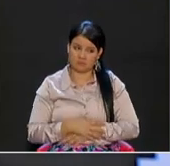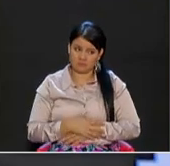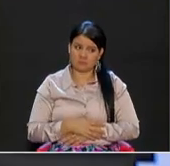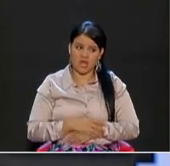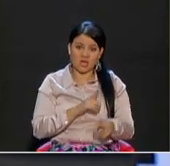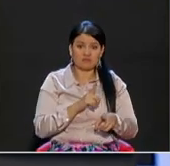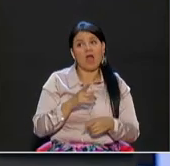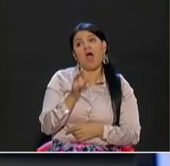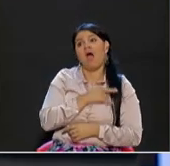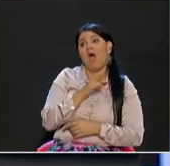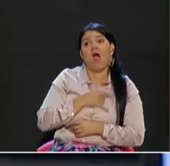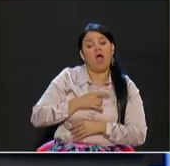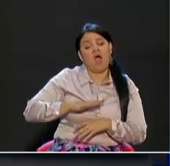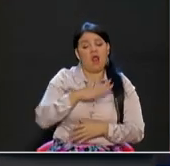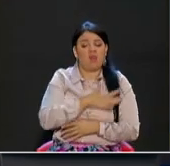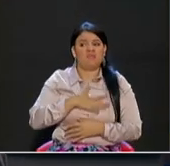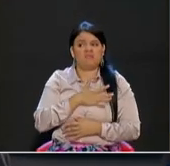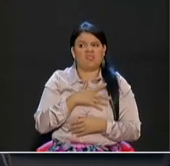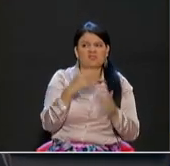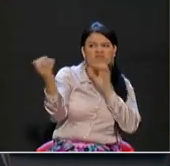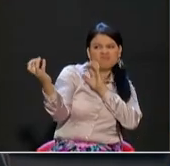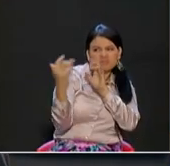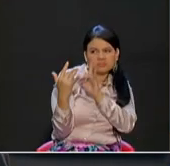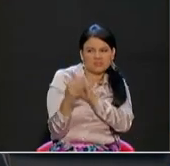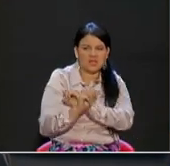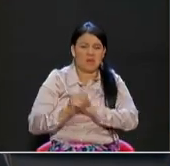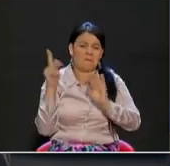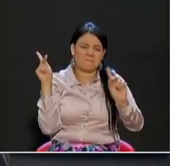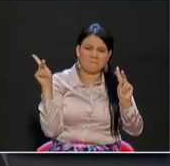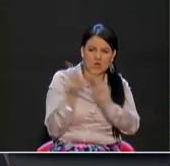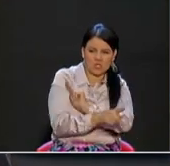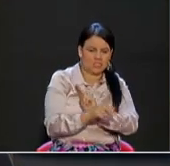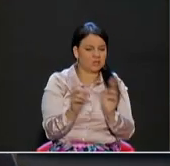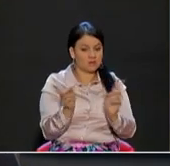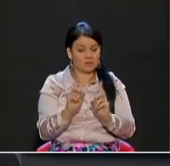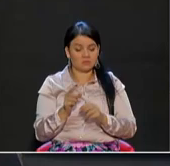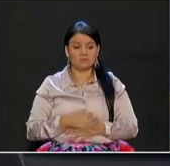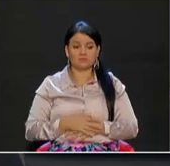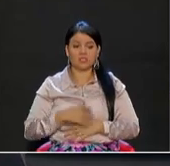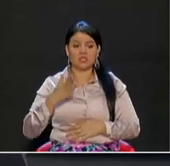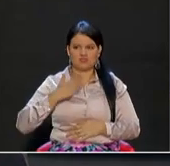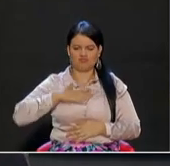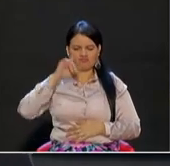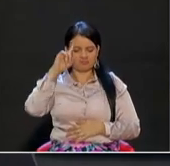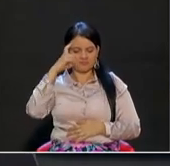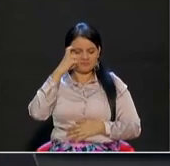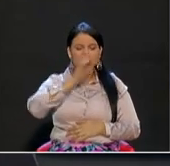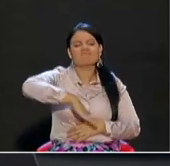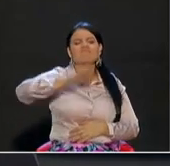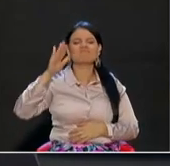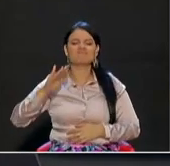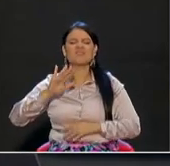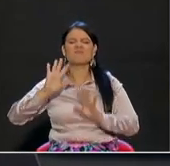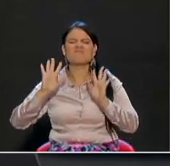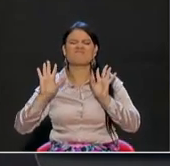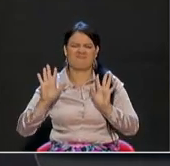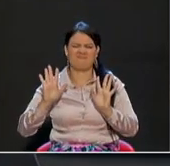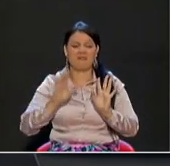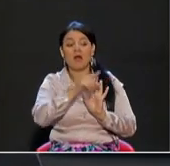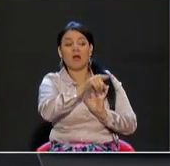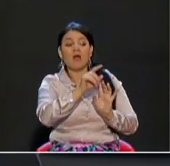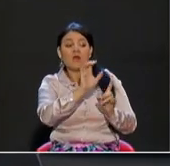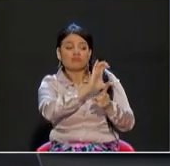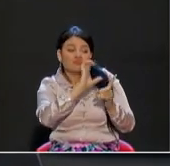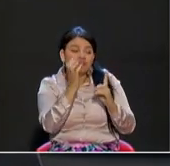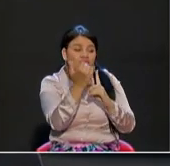la manera de generar vías de hecho y generar violencia soy gobernador de antioquia para generarle protección no solamente a la